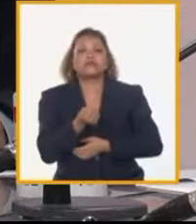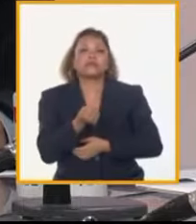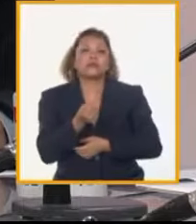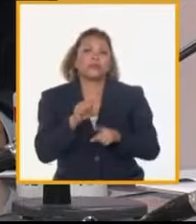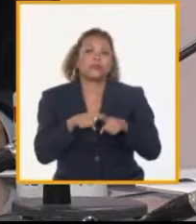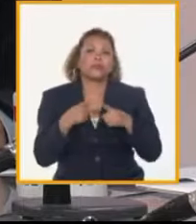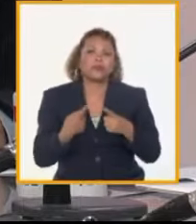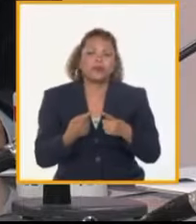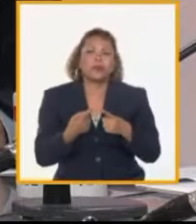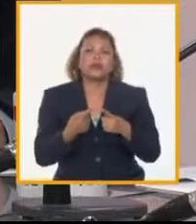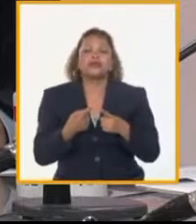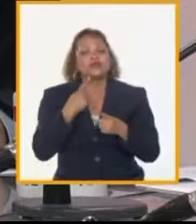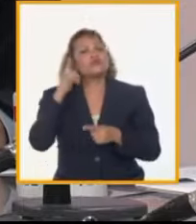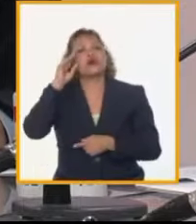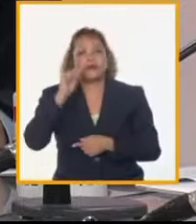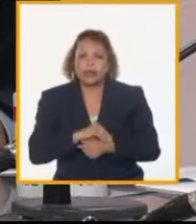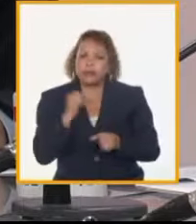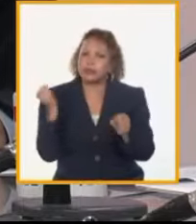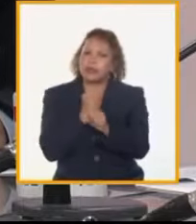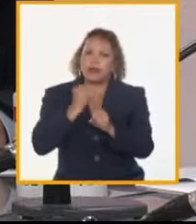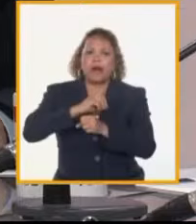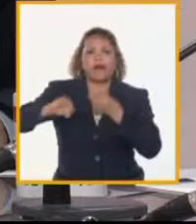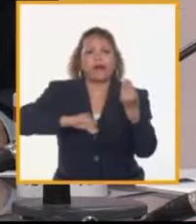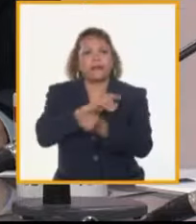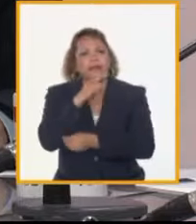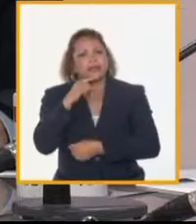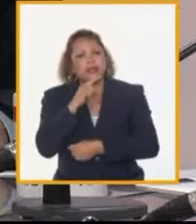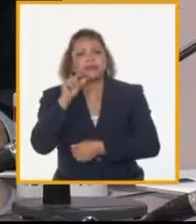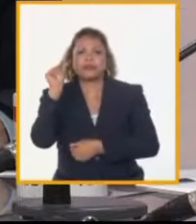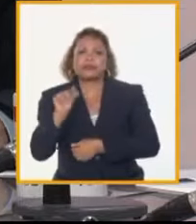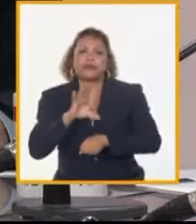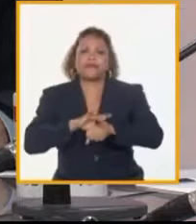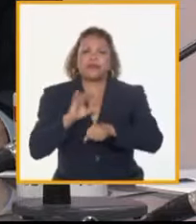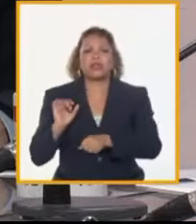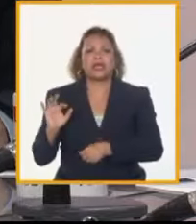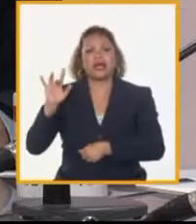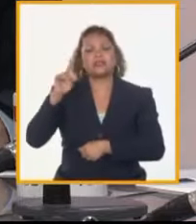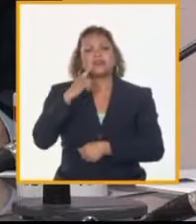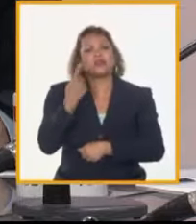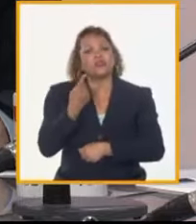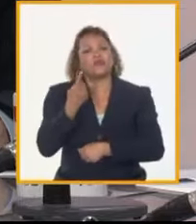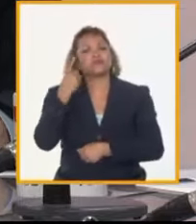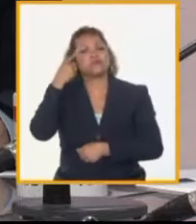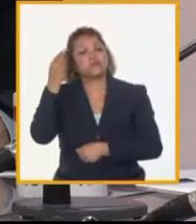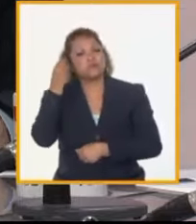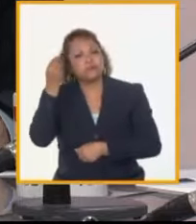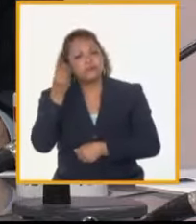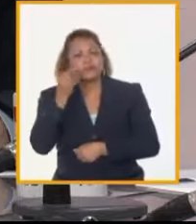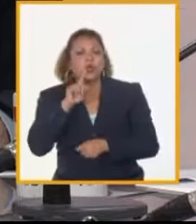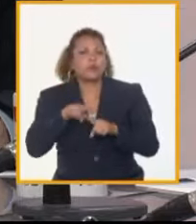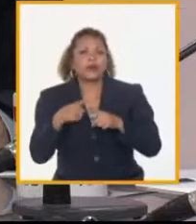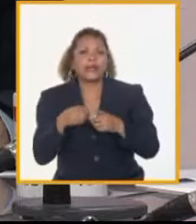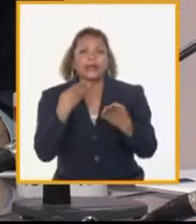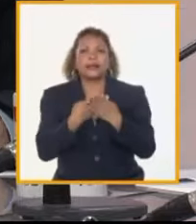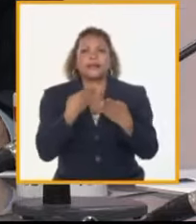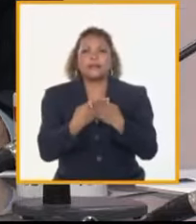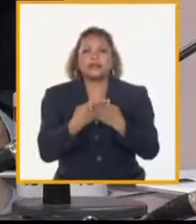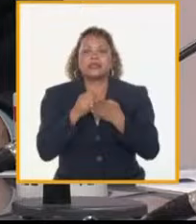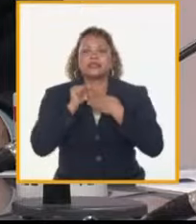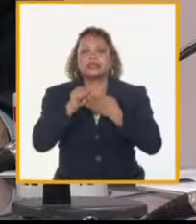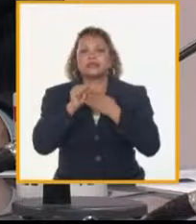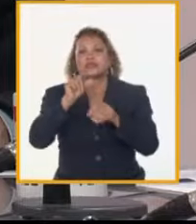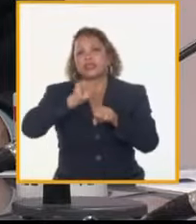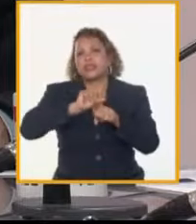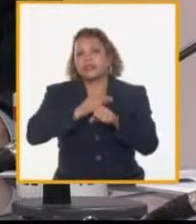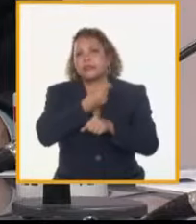o sea, reconoce todo el trabajo con la hemodiálisis, con los enfermos de cáncer, pero dice, me gustaría que se explicara la razón de ser de esa empresa, que es la de dar servicios de taxi a la